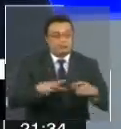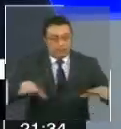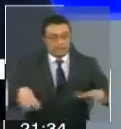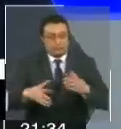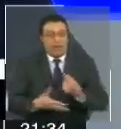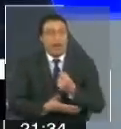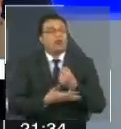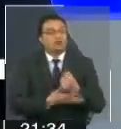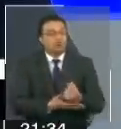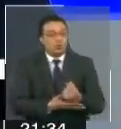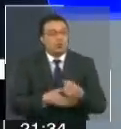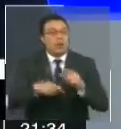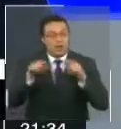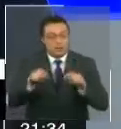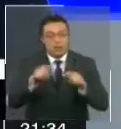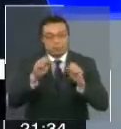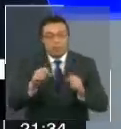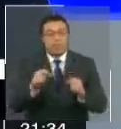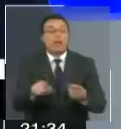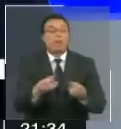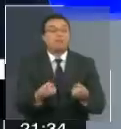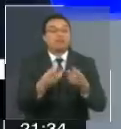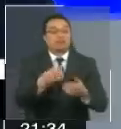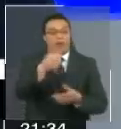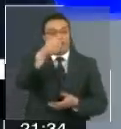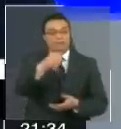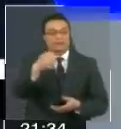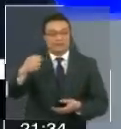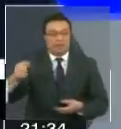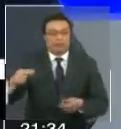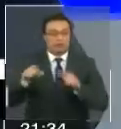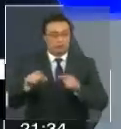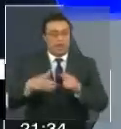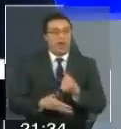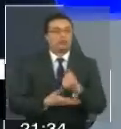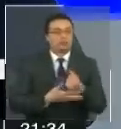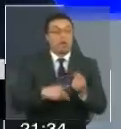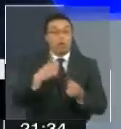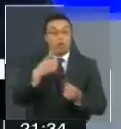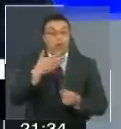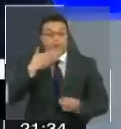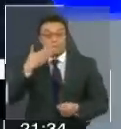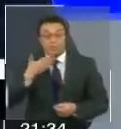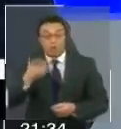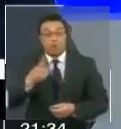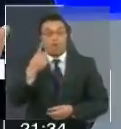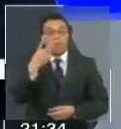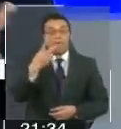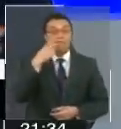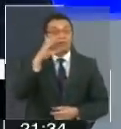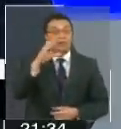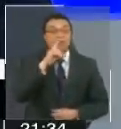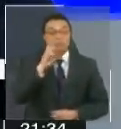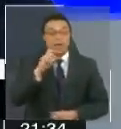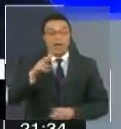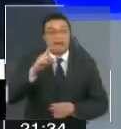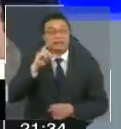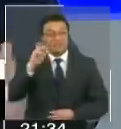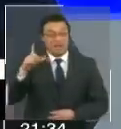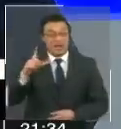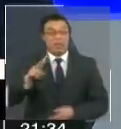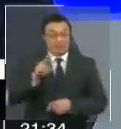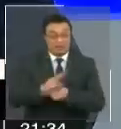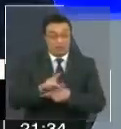activamente para que se produzcan estos homicidios. Hay un testimonio de una víctima civil, de un testigo, que